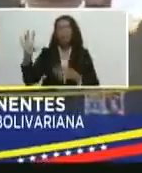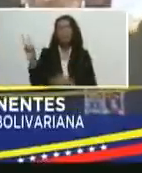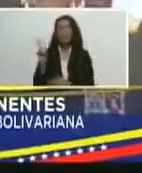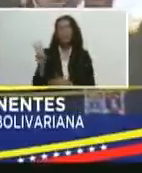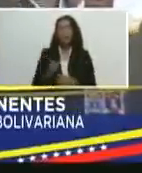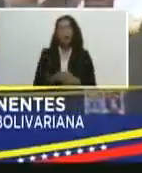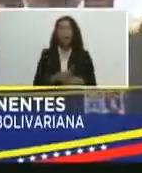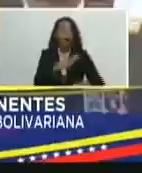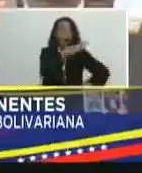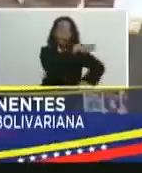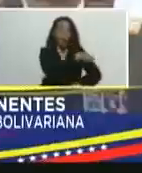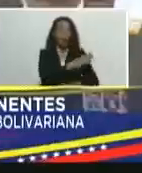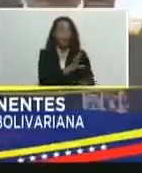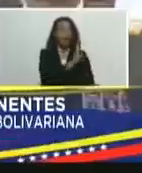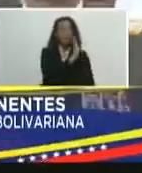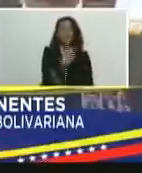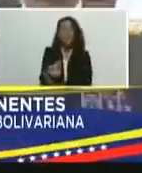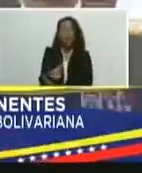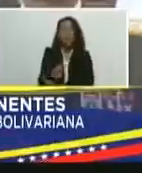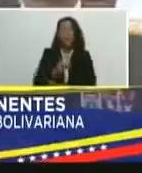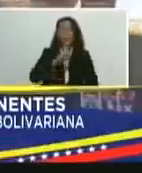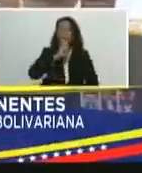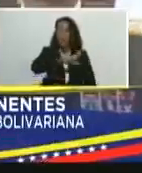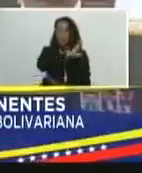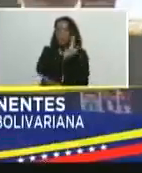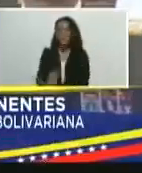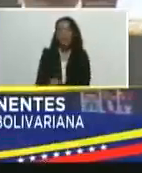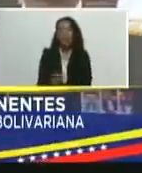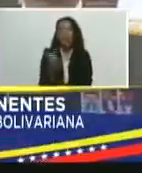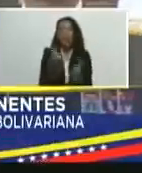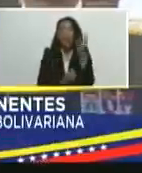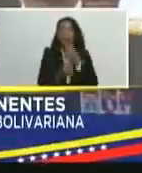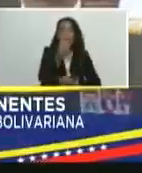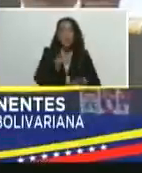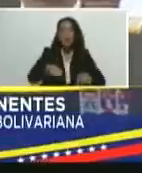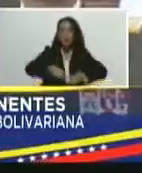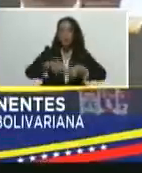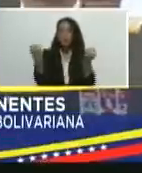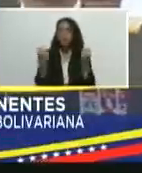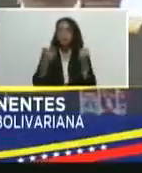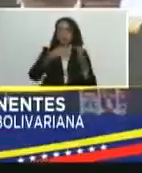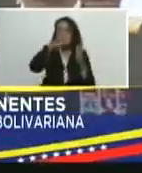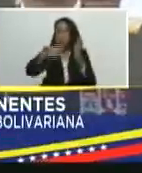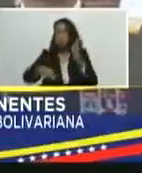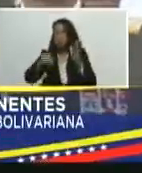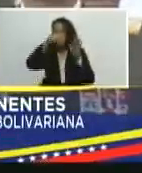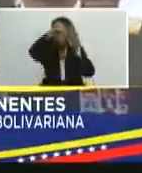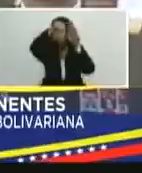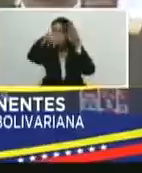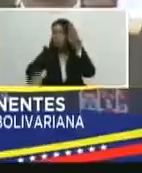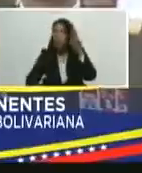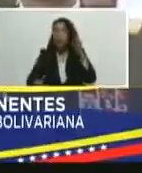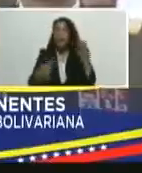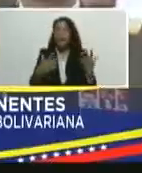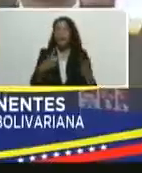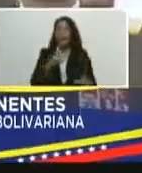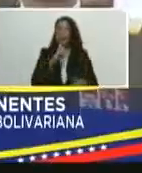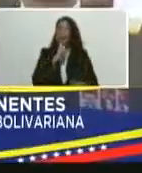Han llamado a las sanciones más crueles contra la economía, que han creado heridas